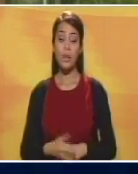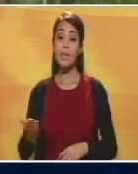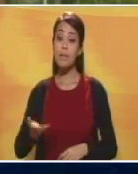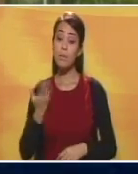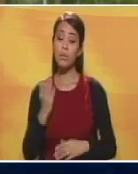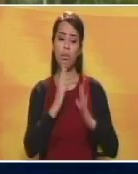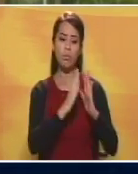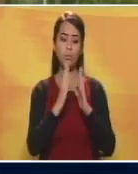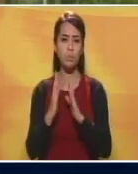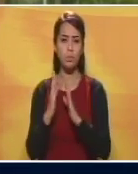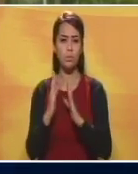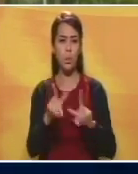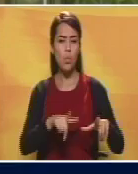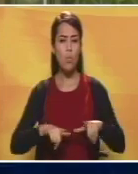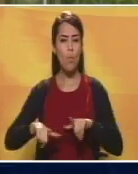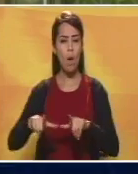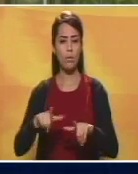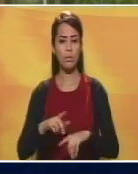organismos regionales,